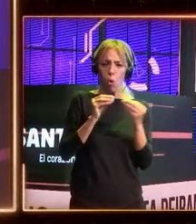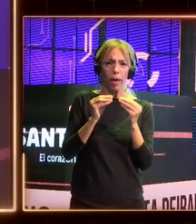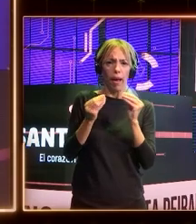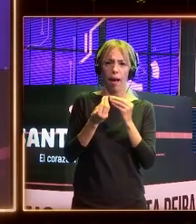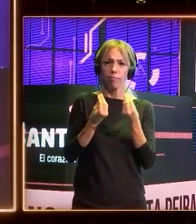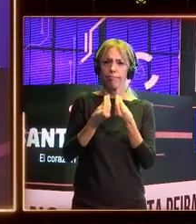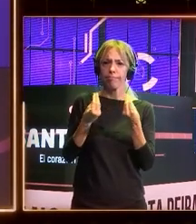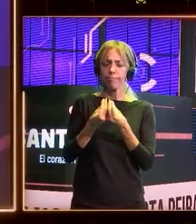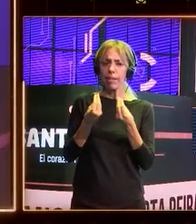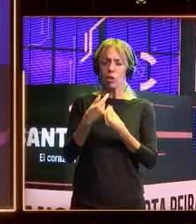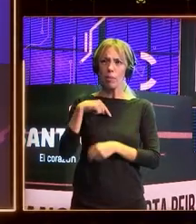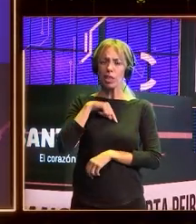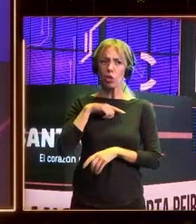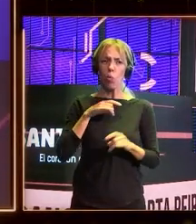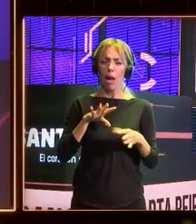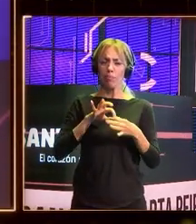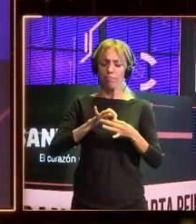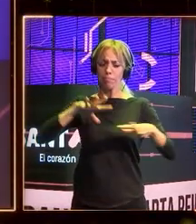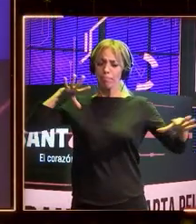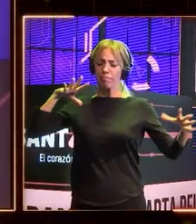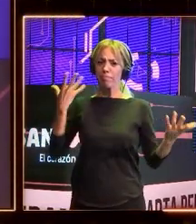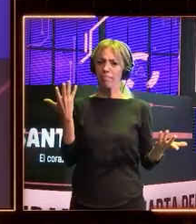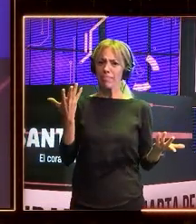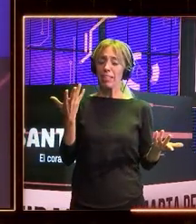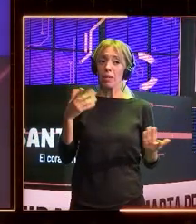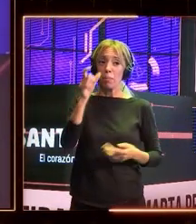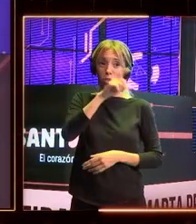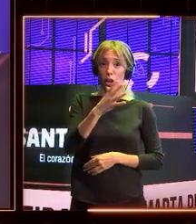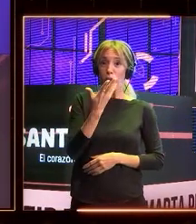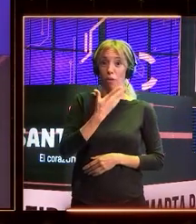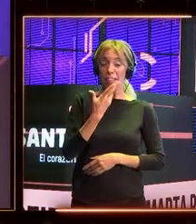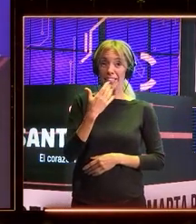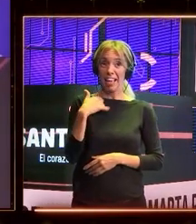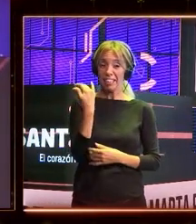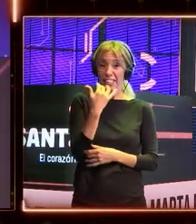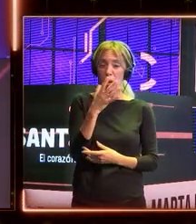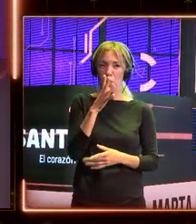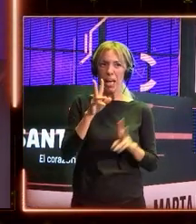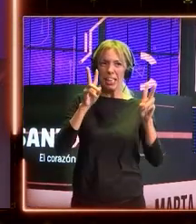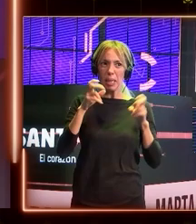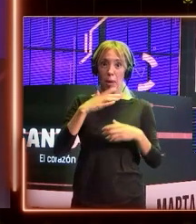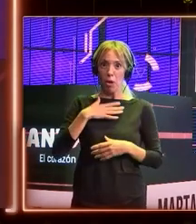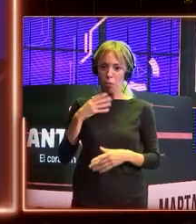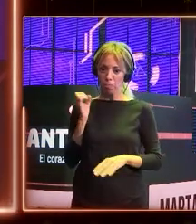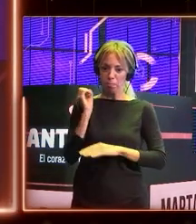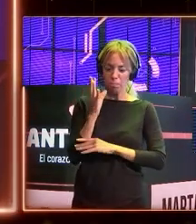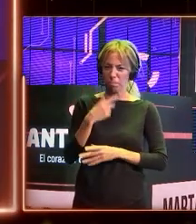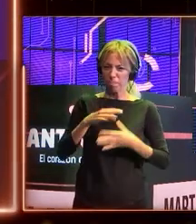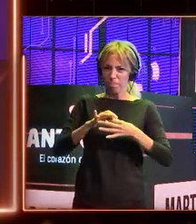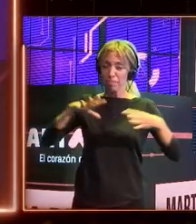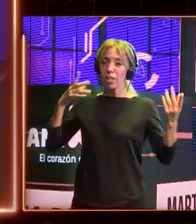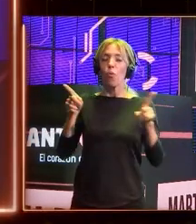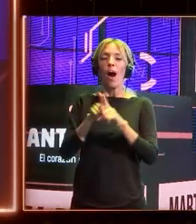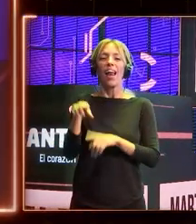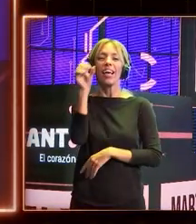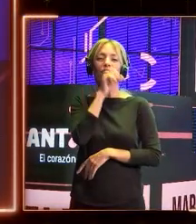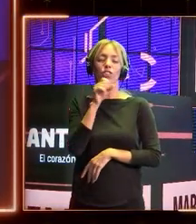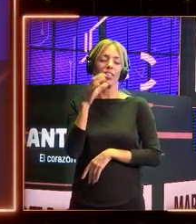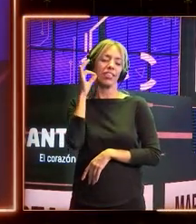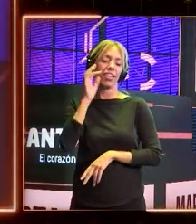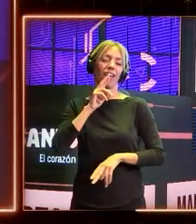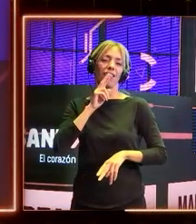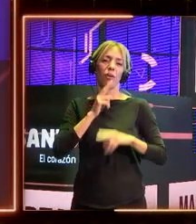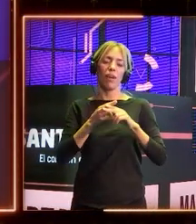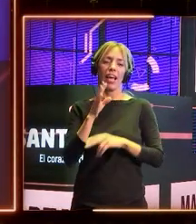Como la canción, los que me conocen ya se están riendo. Un poco como la canción de Taylor Swift, ¿no?